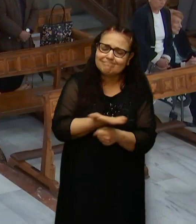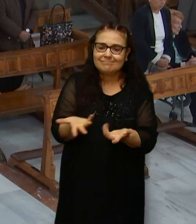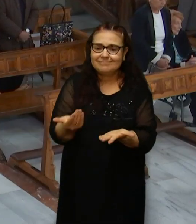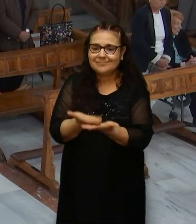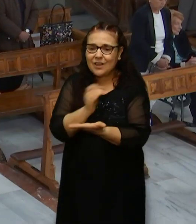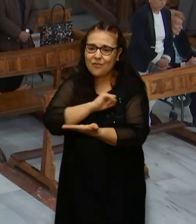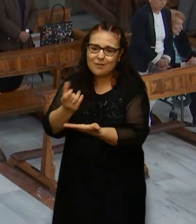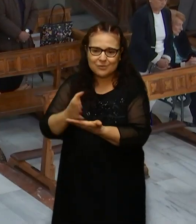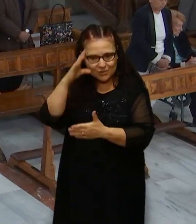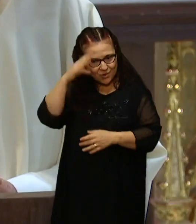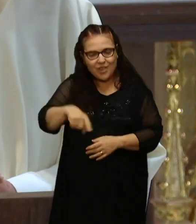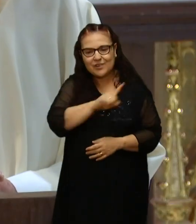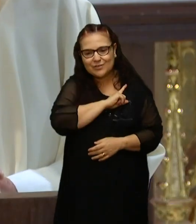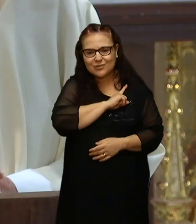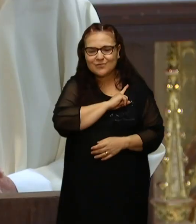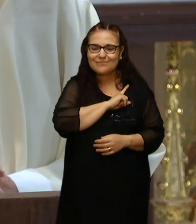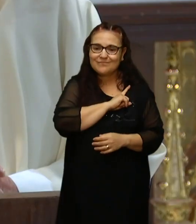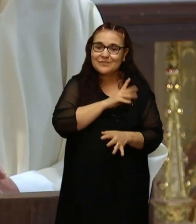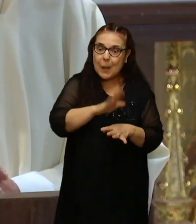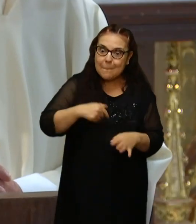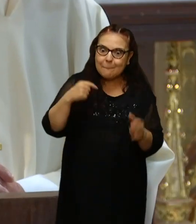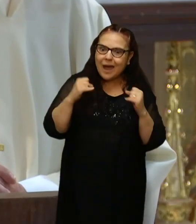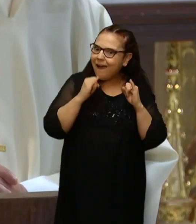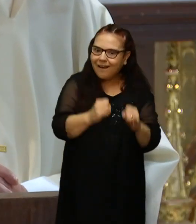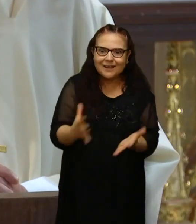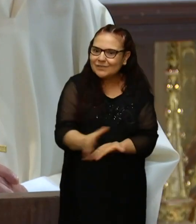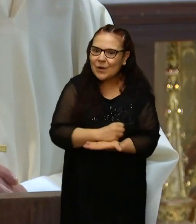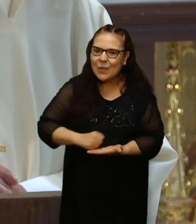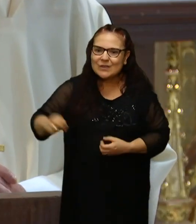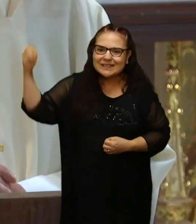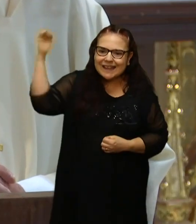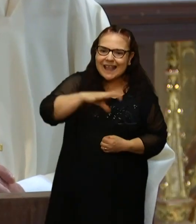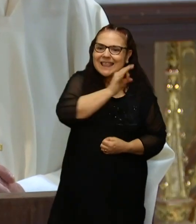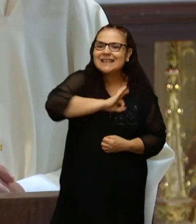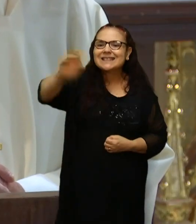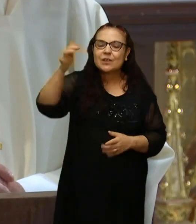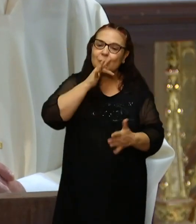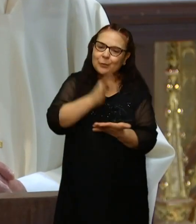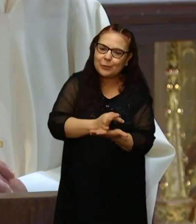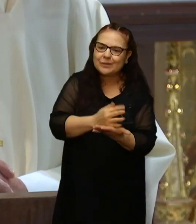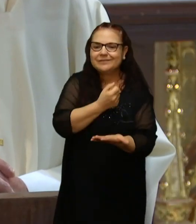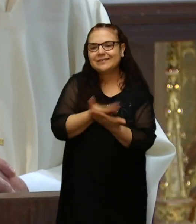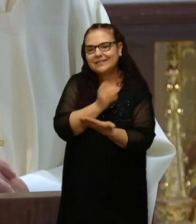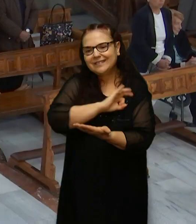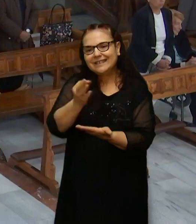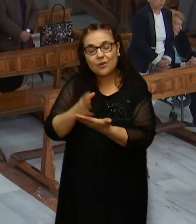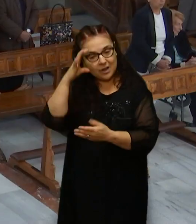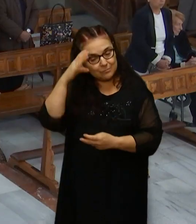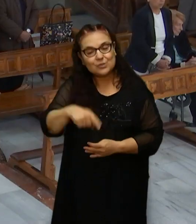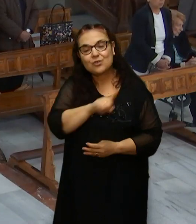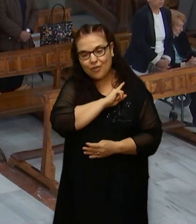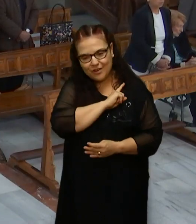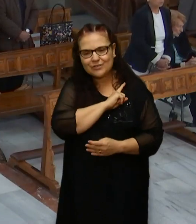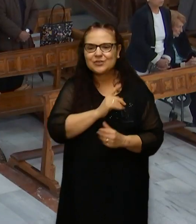Te rogamos, óyenos. Para que llegue a todos la gracia que el Señor nos ha prometido, roguemos al Señor. Te